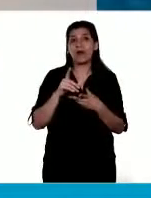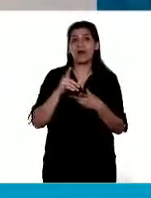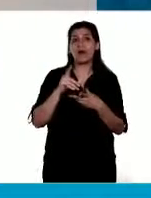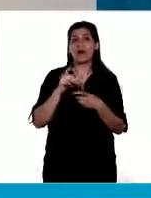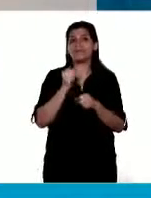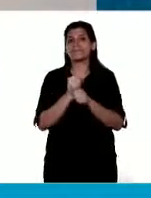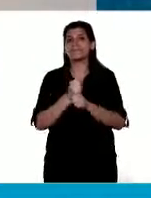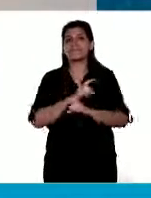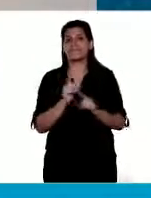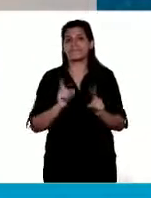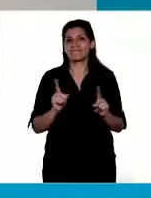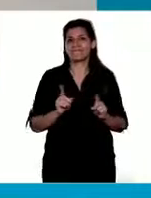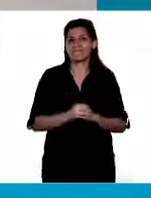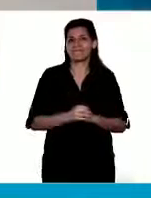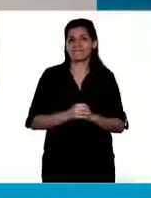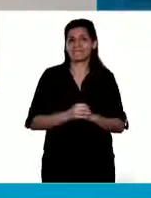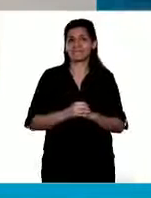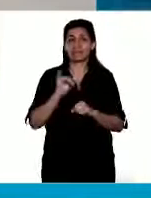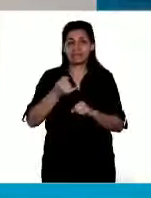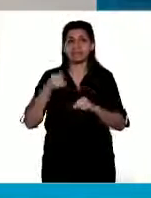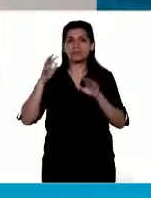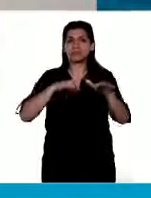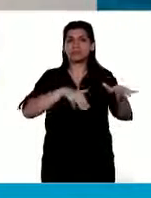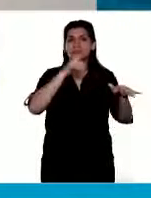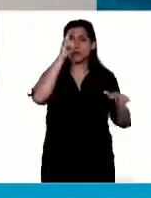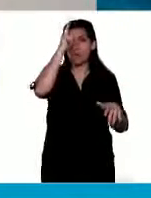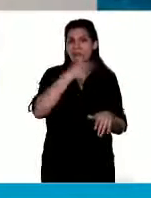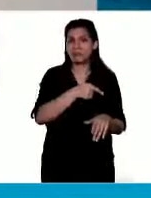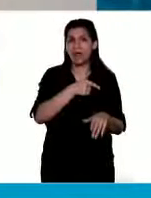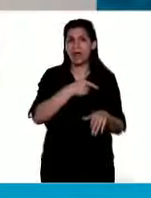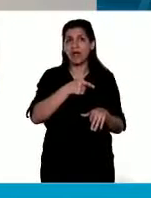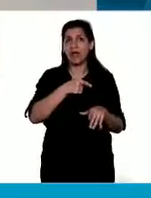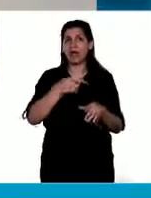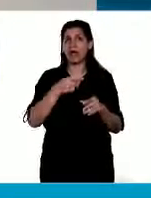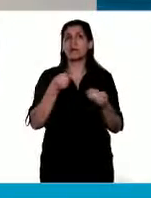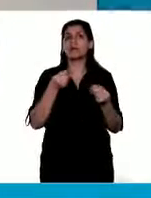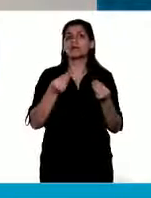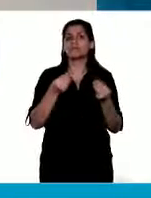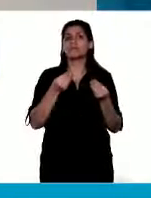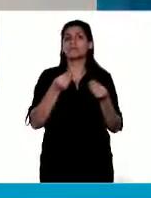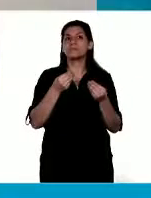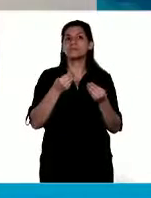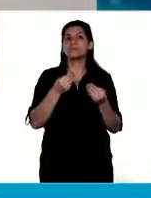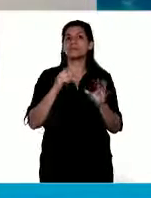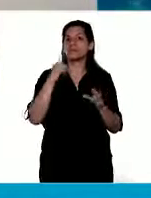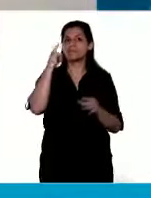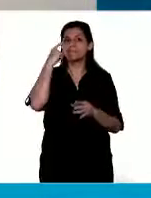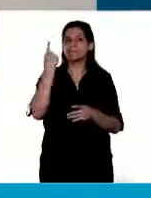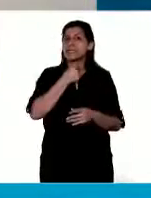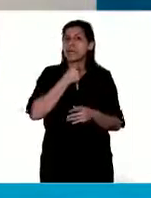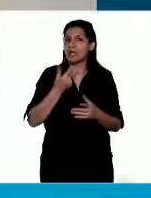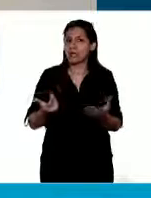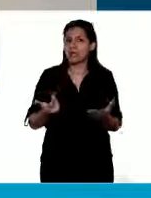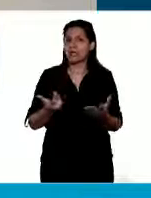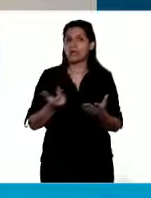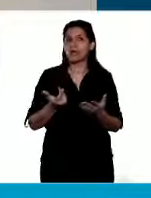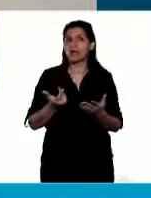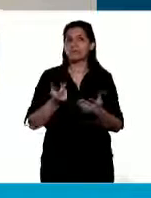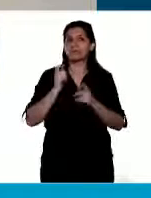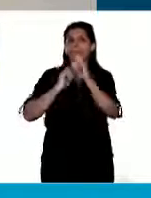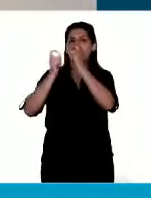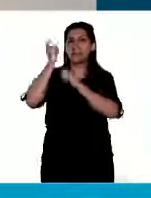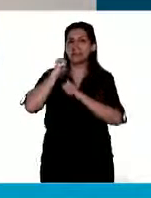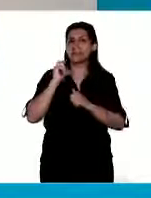Y sí, en la protesta policial hubo límite que los agentes, y quiero creer que en su